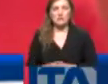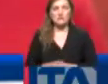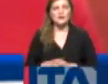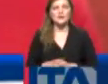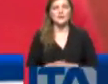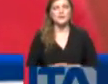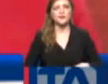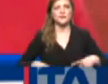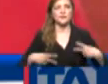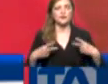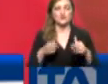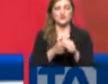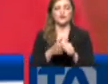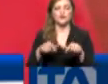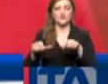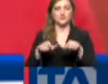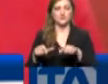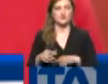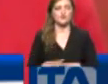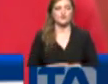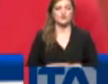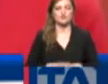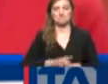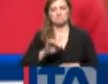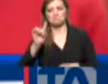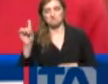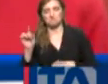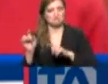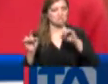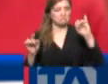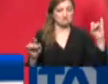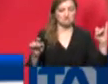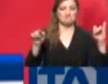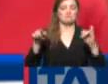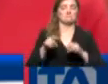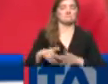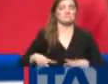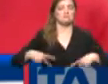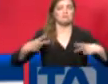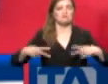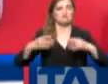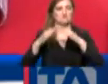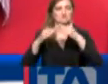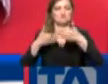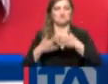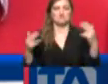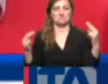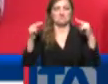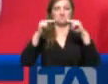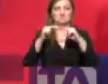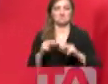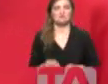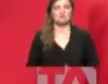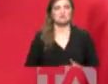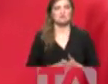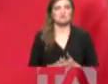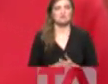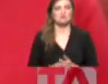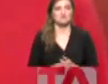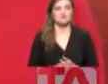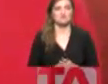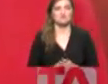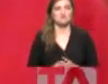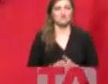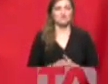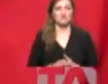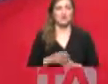que vivimos tanto en el margen derecho como en el izquierdo de este puente que queremos nosotros que se